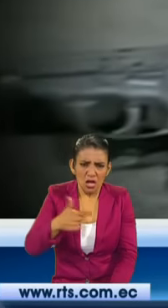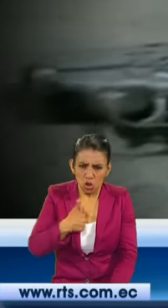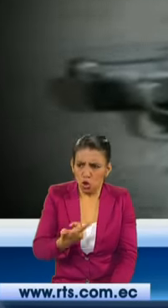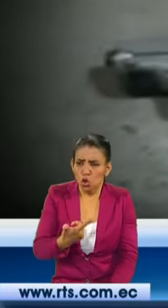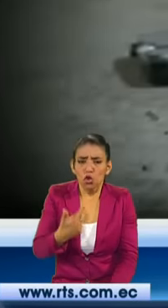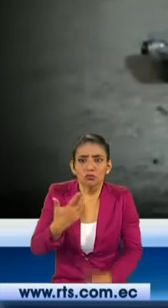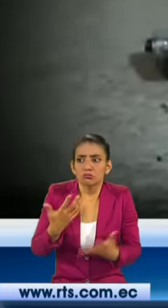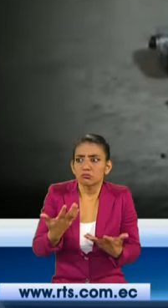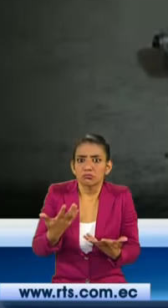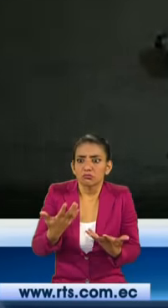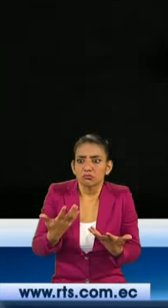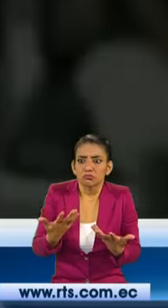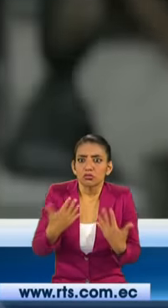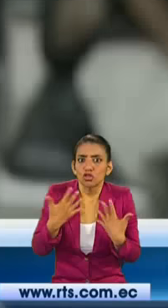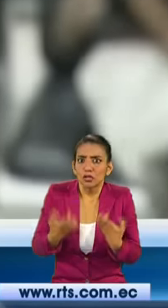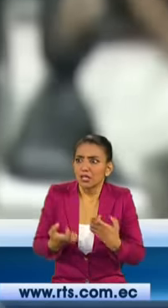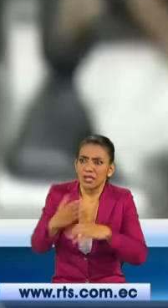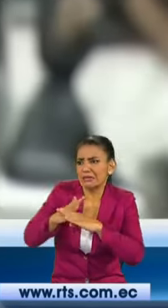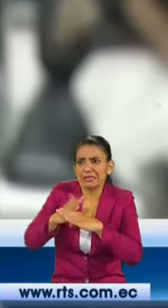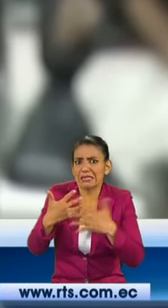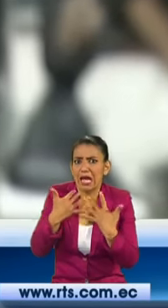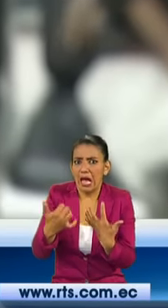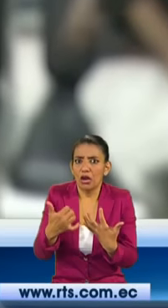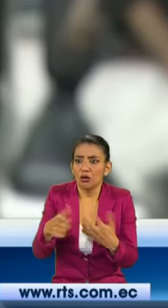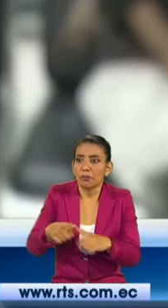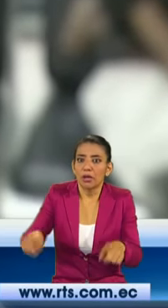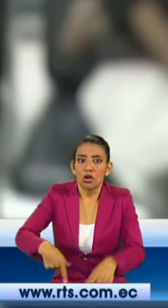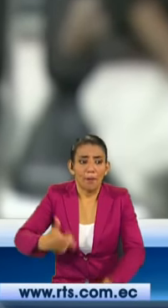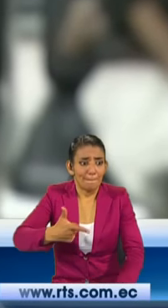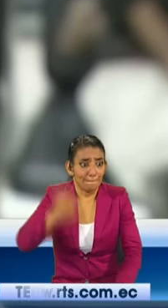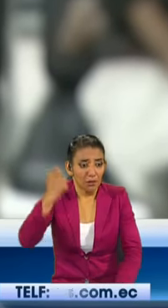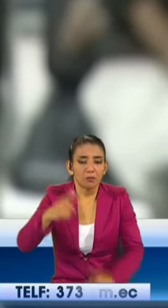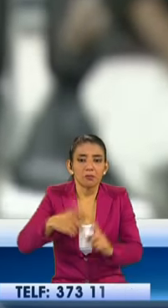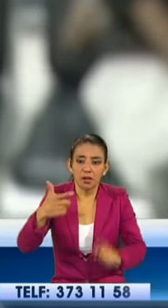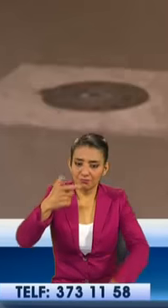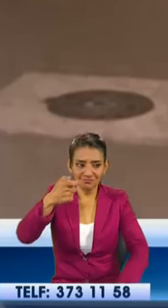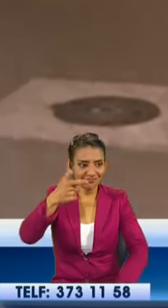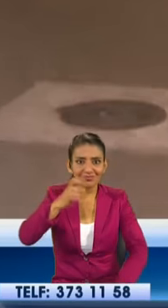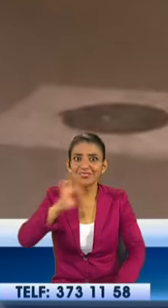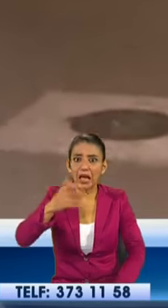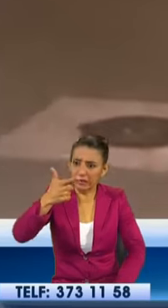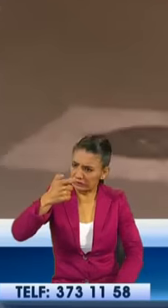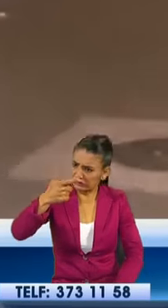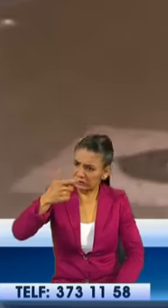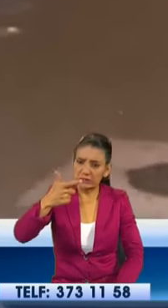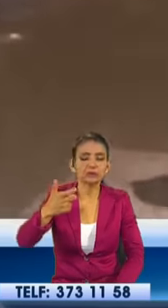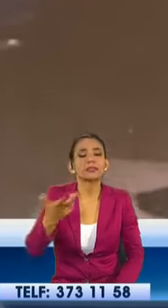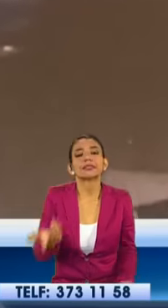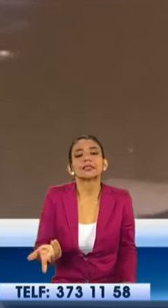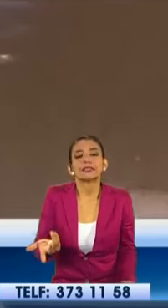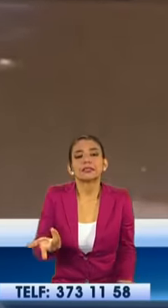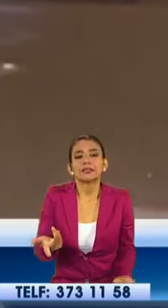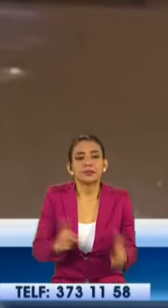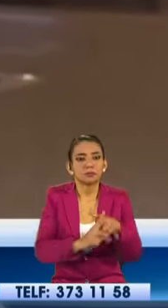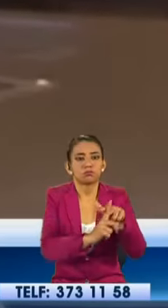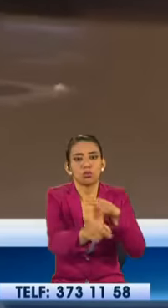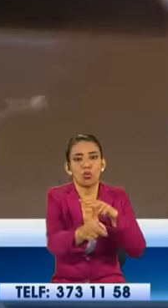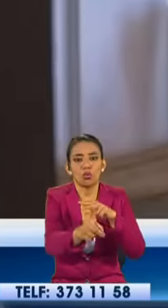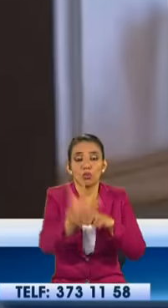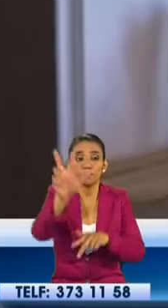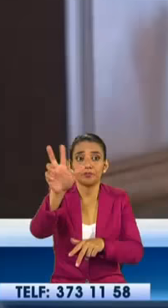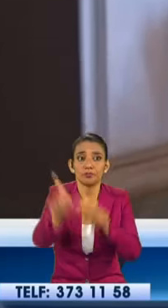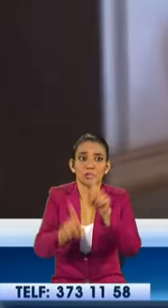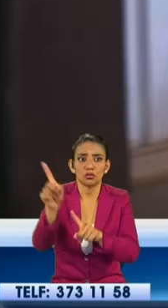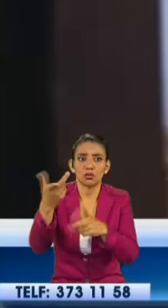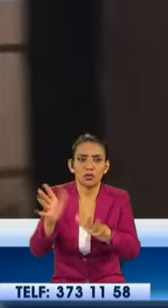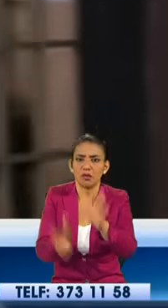yo trataba de forzar con ellos y entonces no dispararon, pero no salió el tiro. Cuando logró escapar de ellos, los desconocidos se